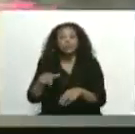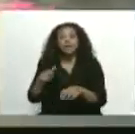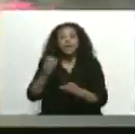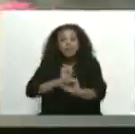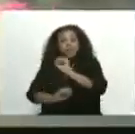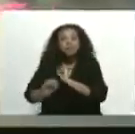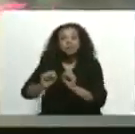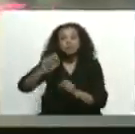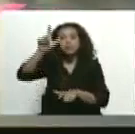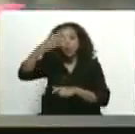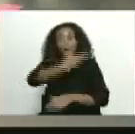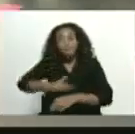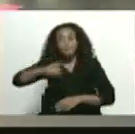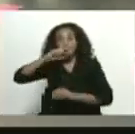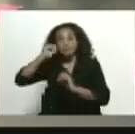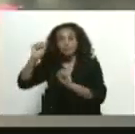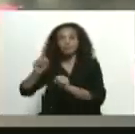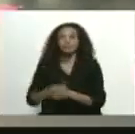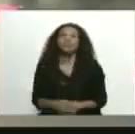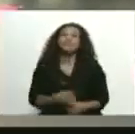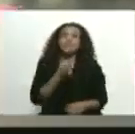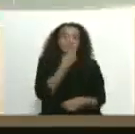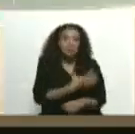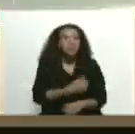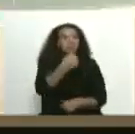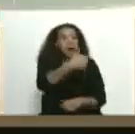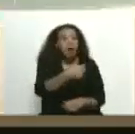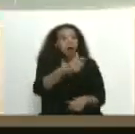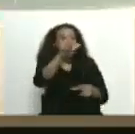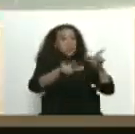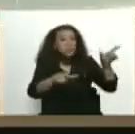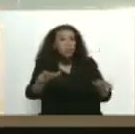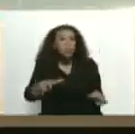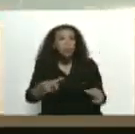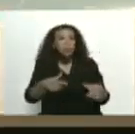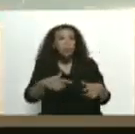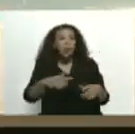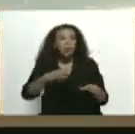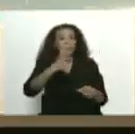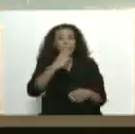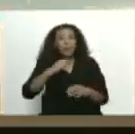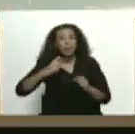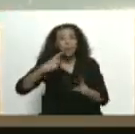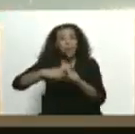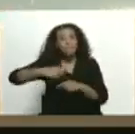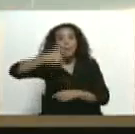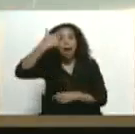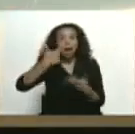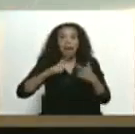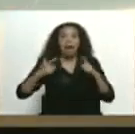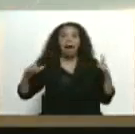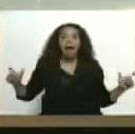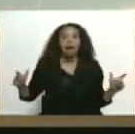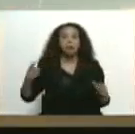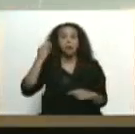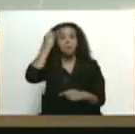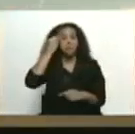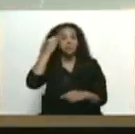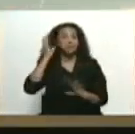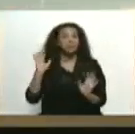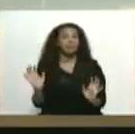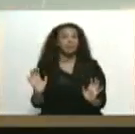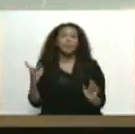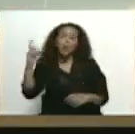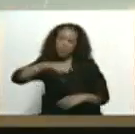y de la soberanía de esta patria, presidente. Bueno, vale, este segmento de Con Maduro Más Ha sido largo, más largo de lo pensado,